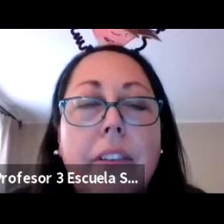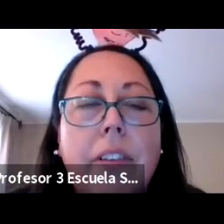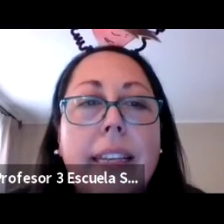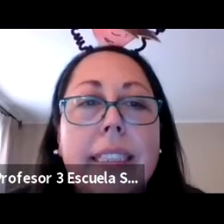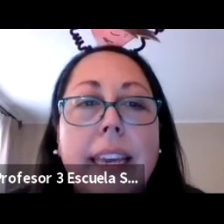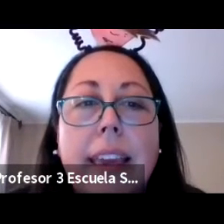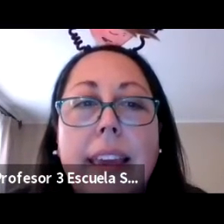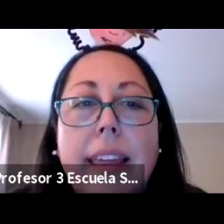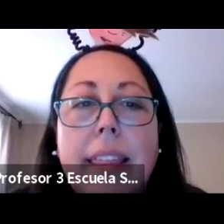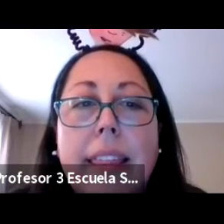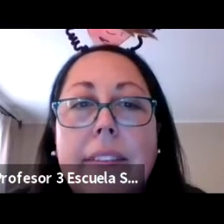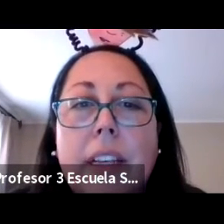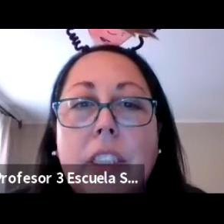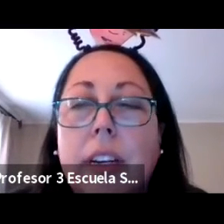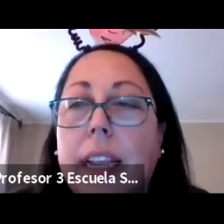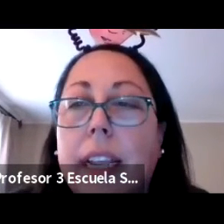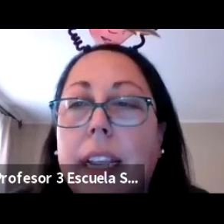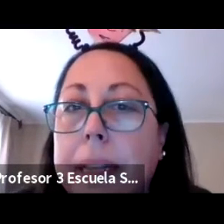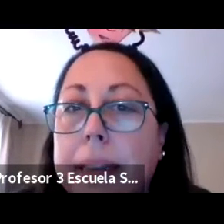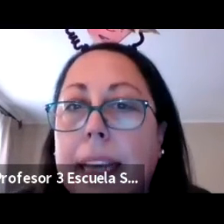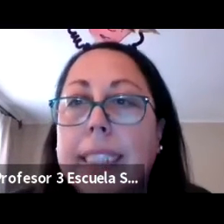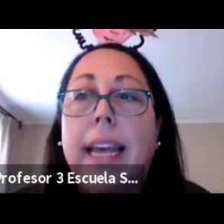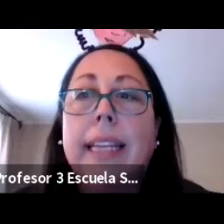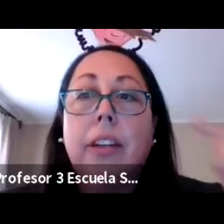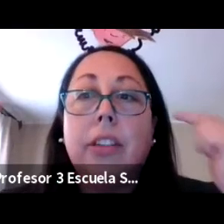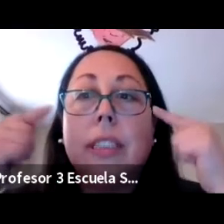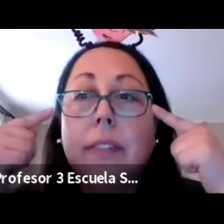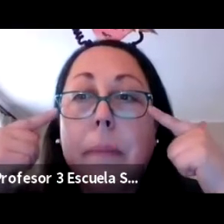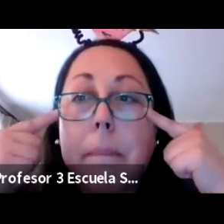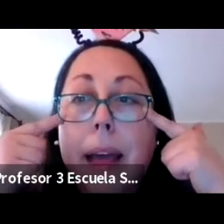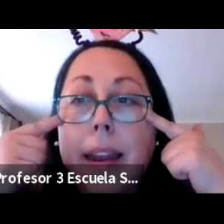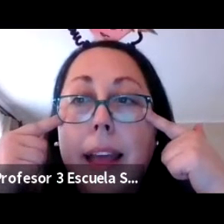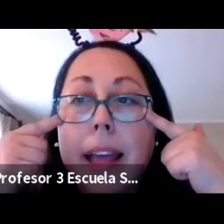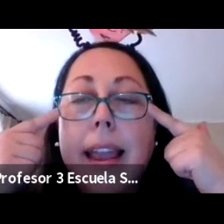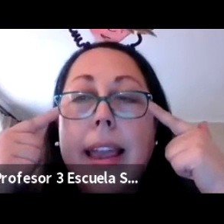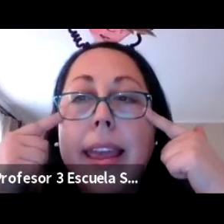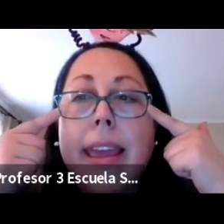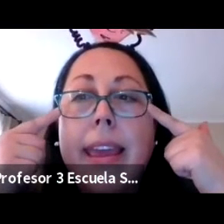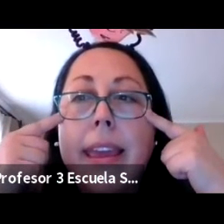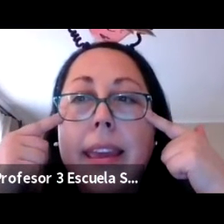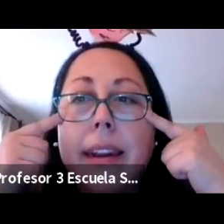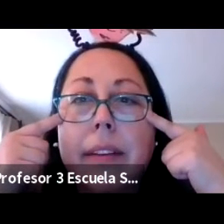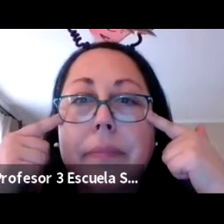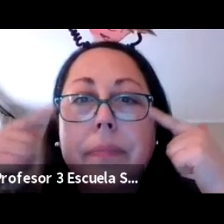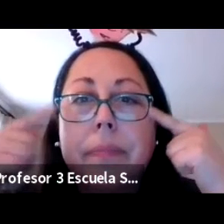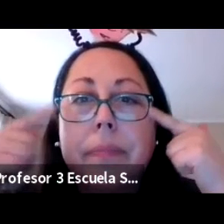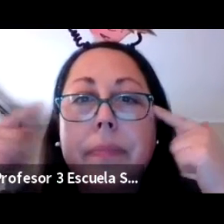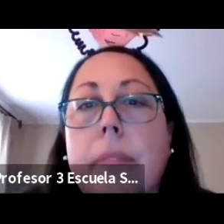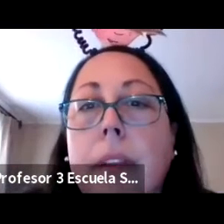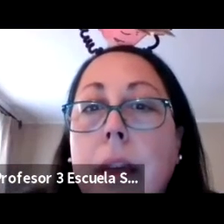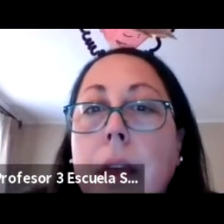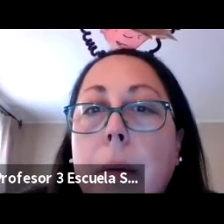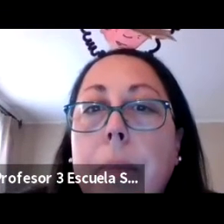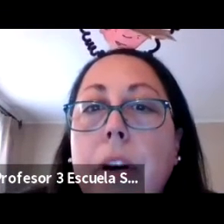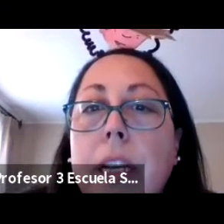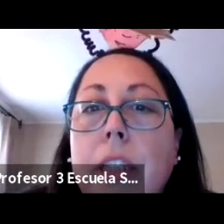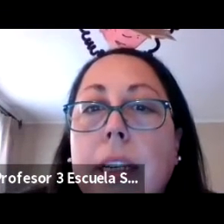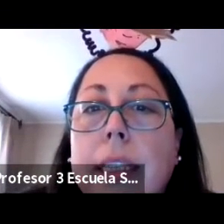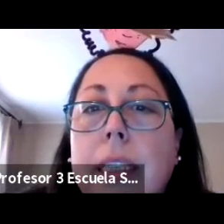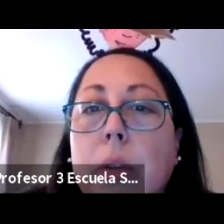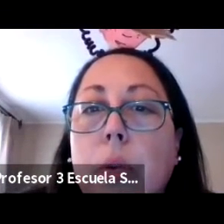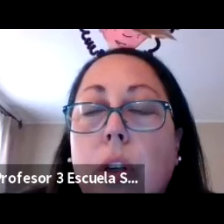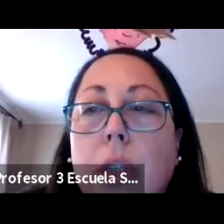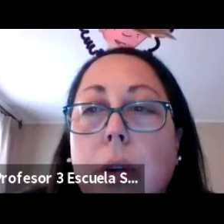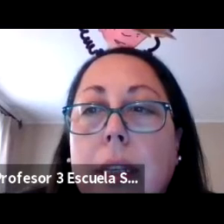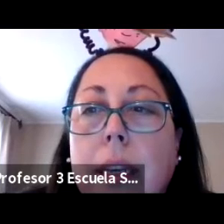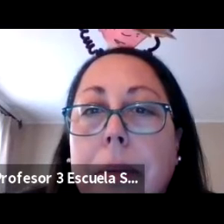Entonces, las vocales E de arriba son las imprentas, las que nos sirven para leer. Por